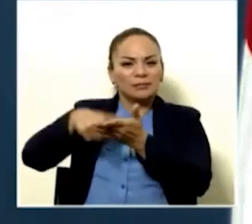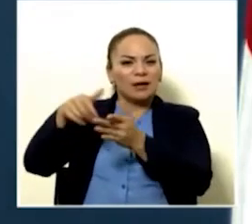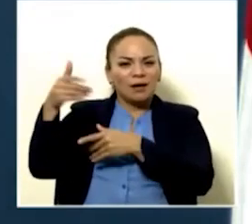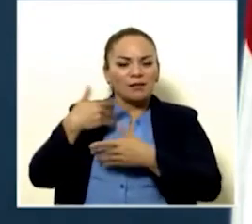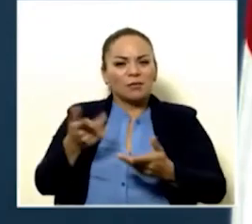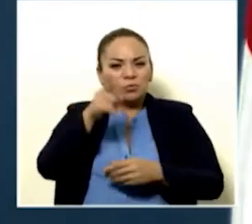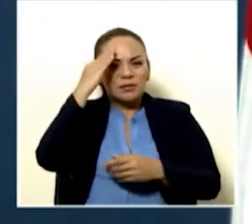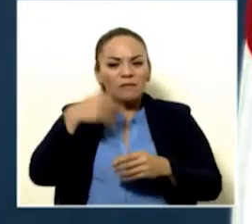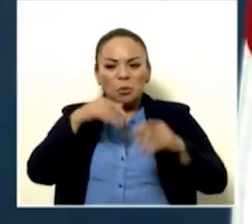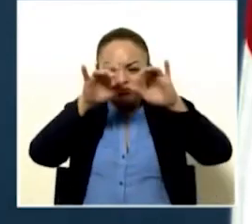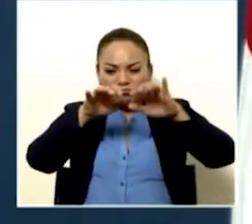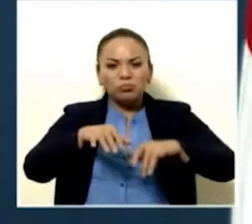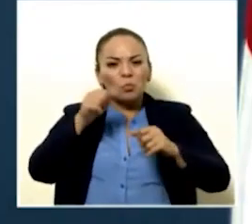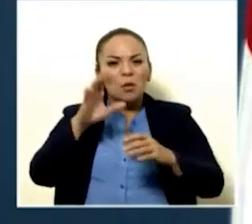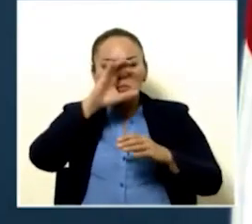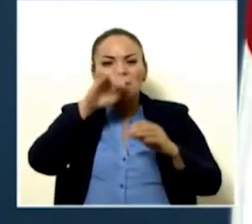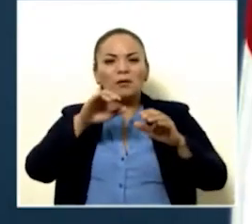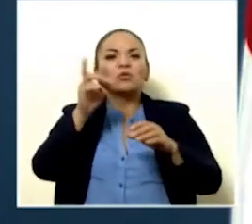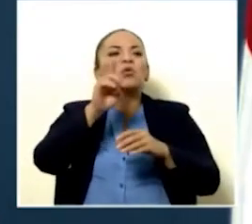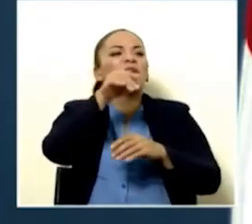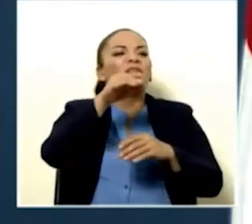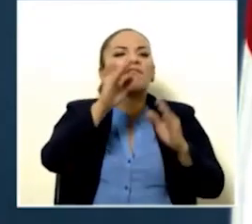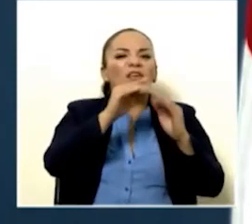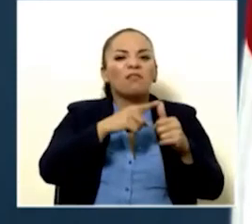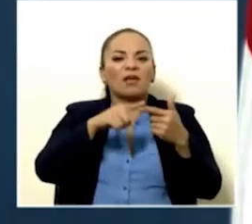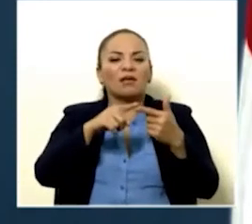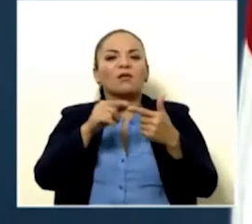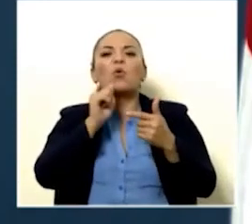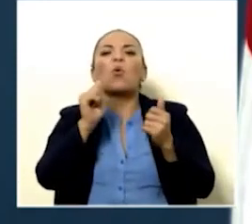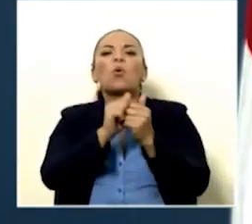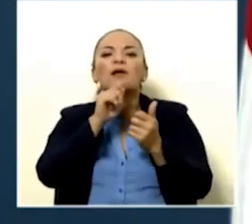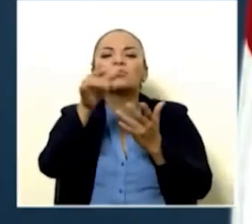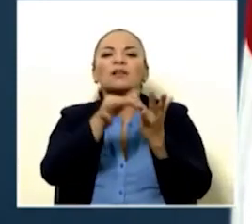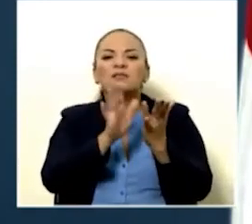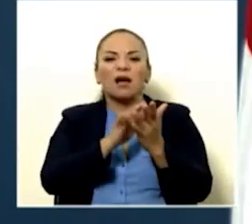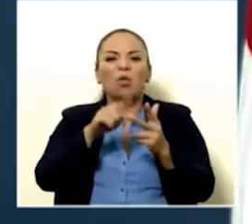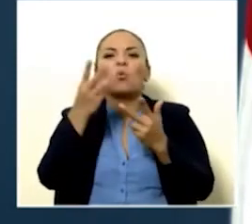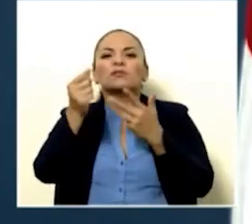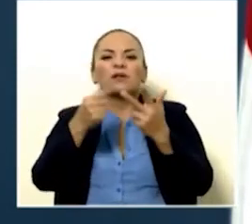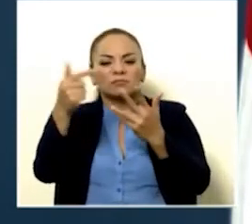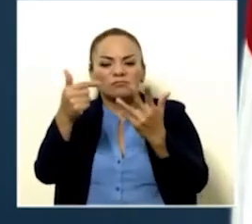está casado, con qué número de cédula tiene, dónde vive, y un montón de cosas del registro civil.